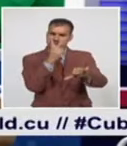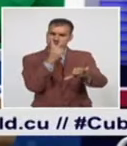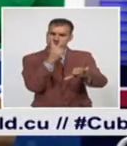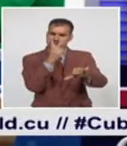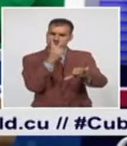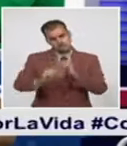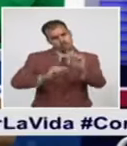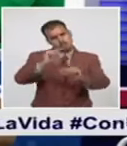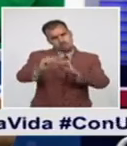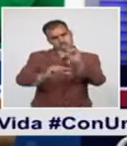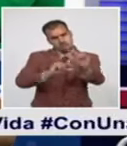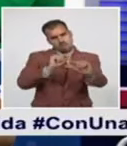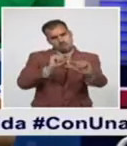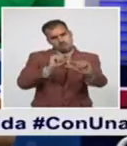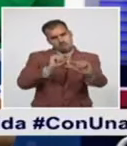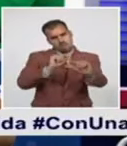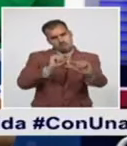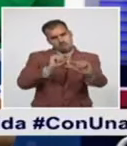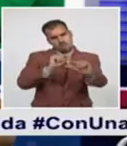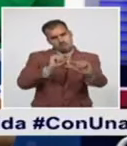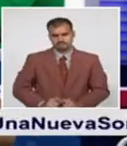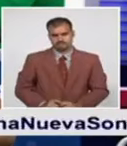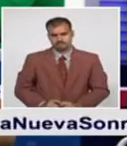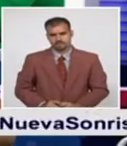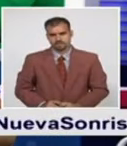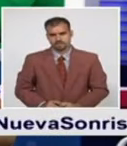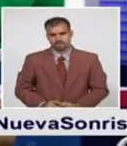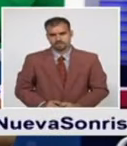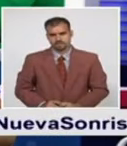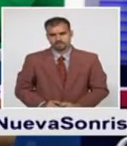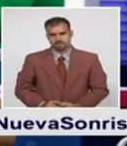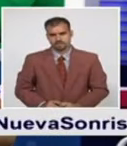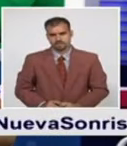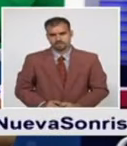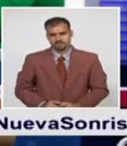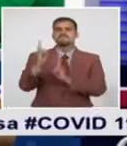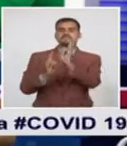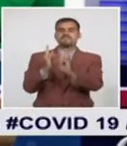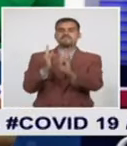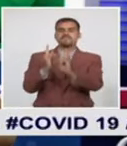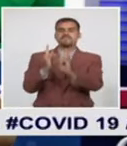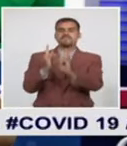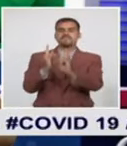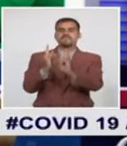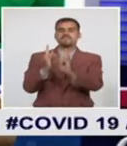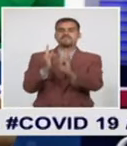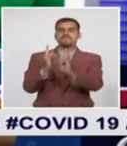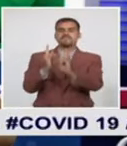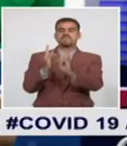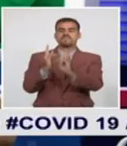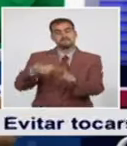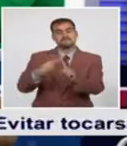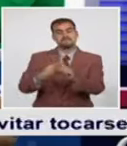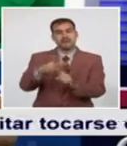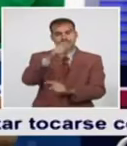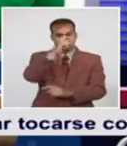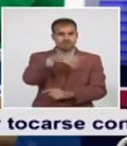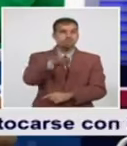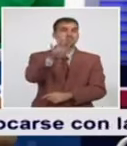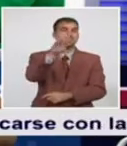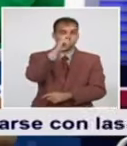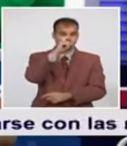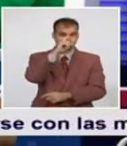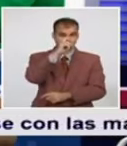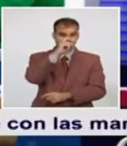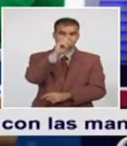grave un bebé de 2 meses y se incorpora un escolar de 4 años. Como